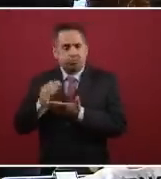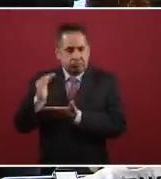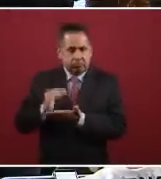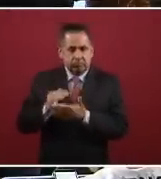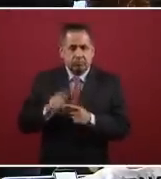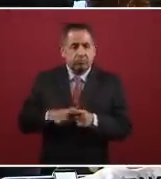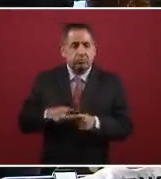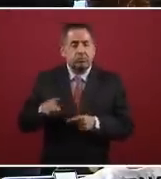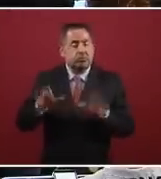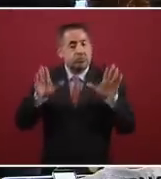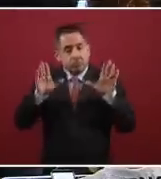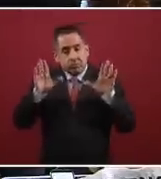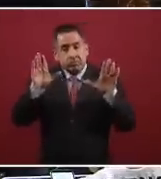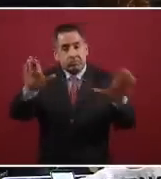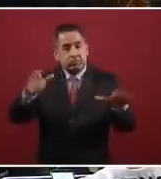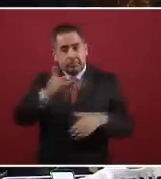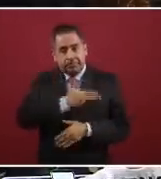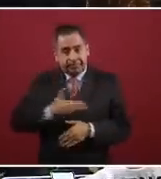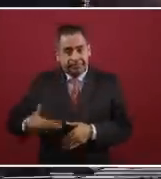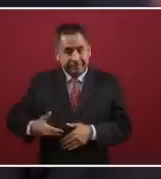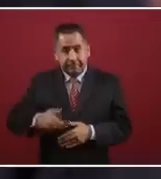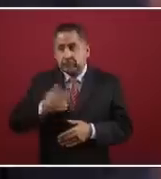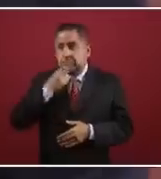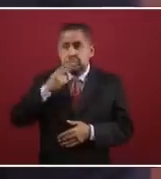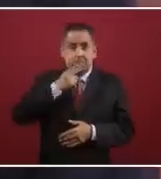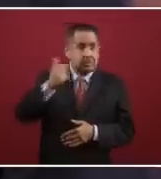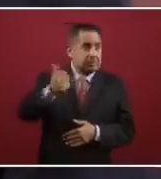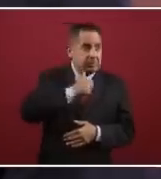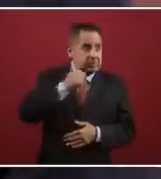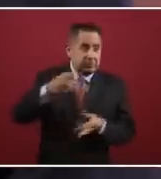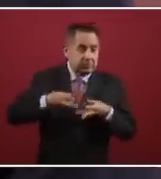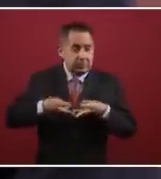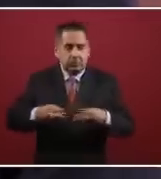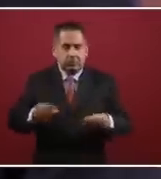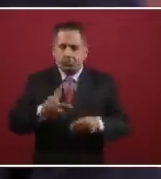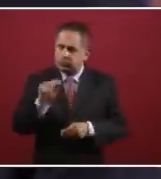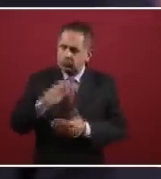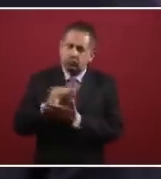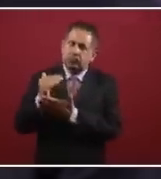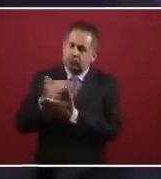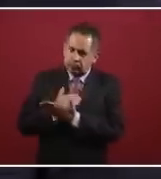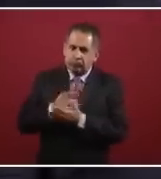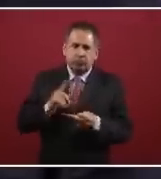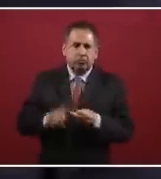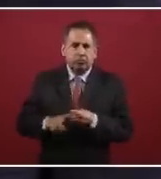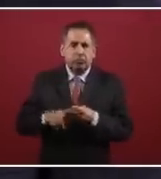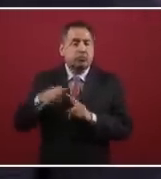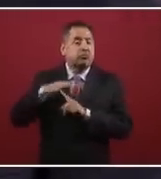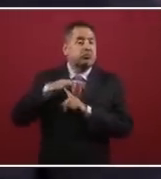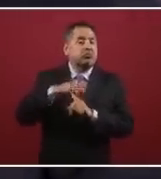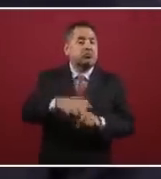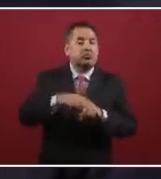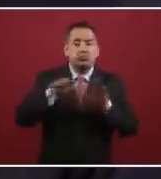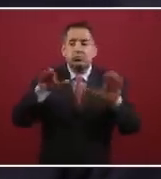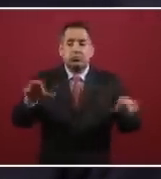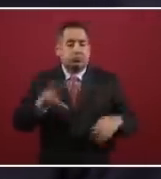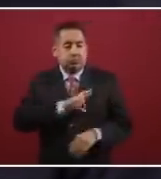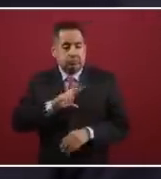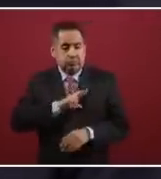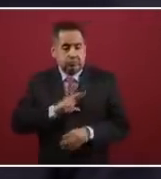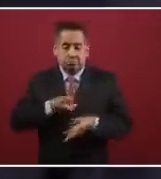avión presidencial, que no nos traslademos en aviones, en helicópteros privados.